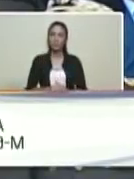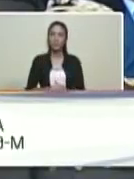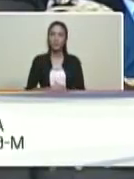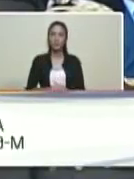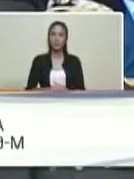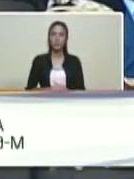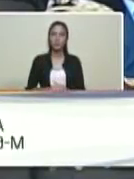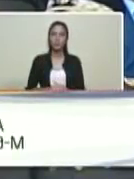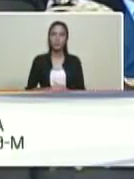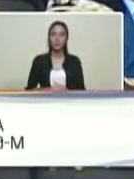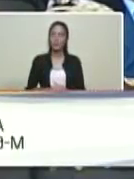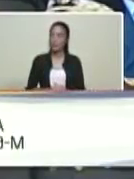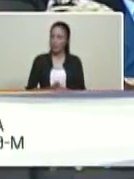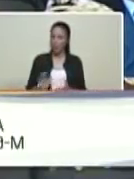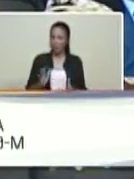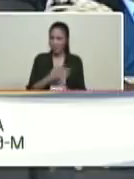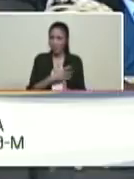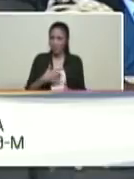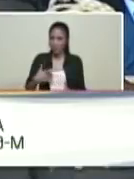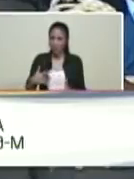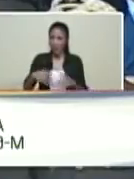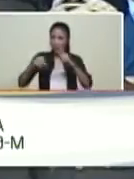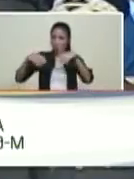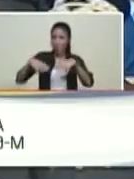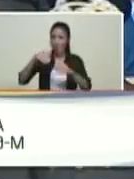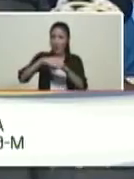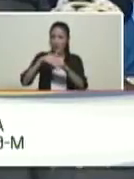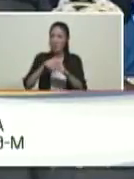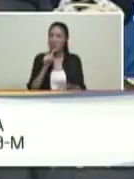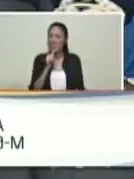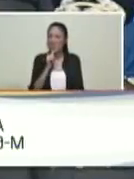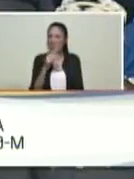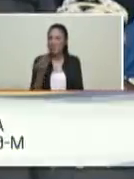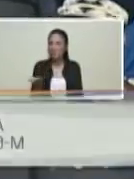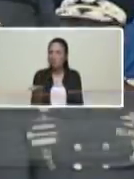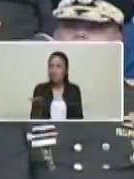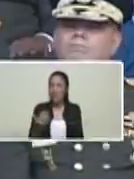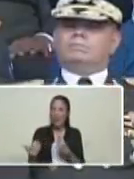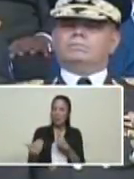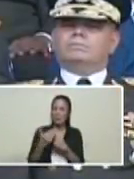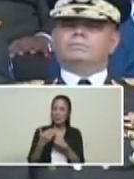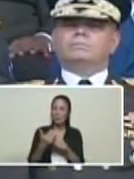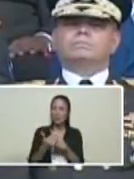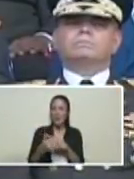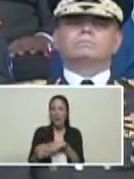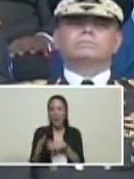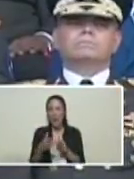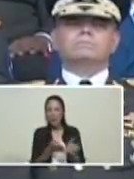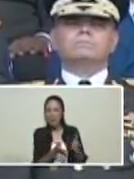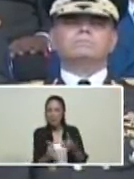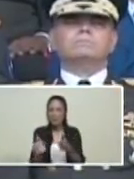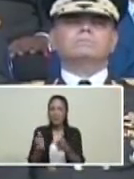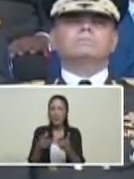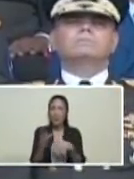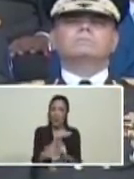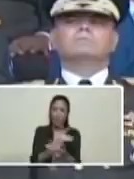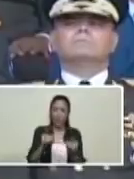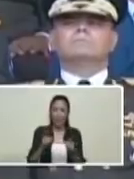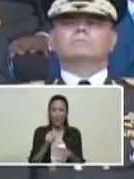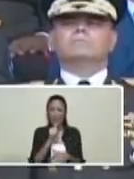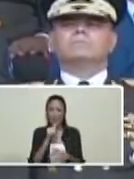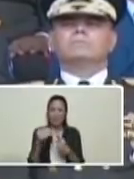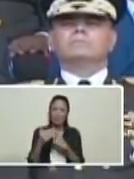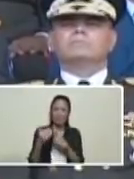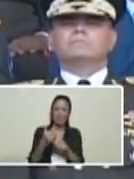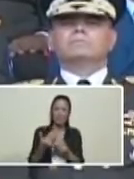quien quería suspender las elecciones quien quería afectar el curso de las elecciones de la democracia el imperio